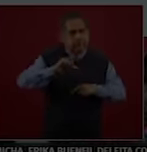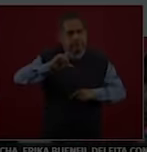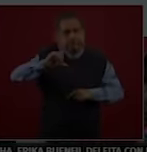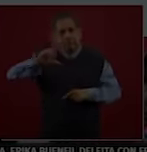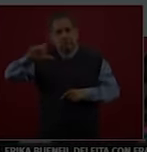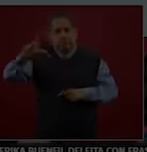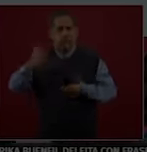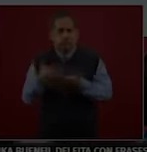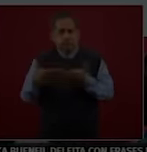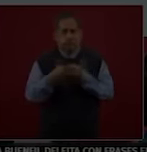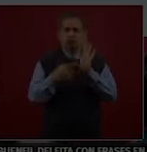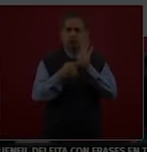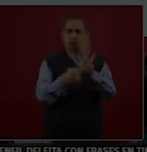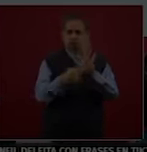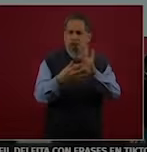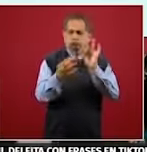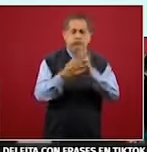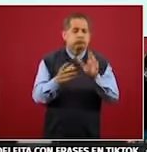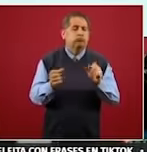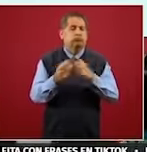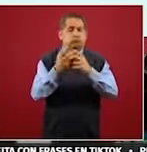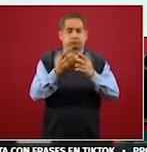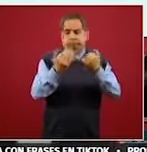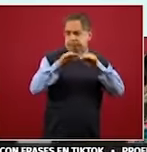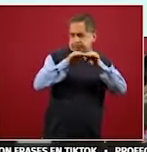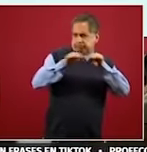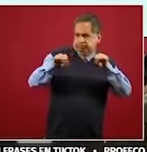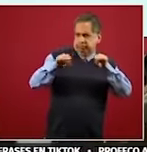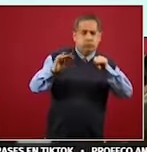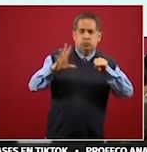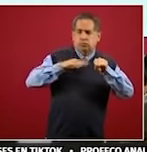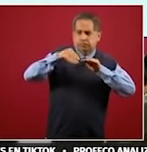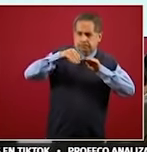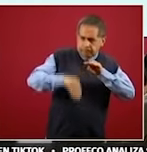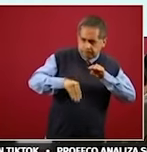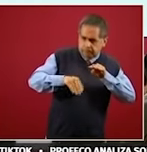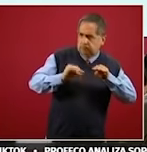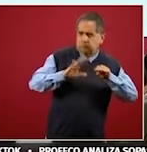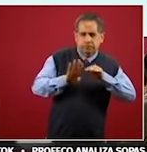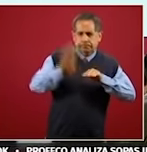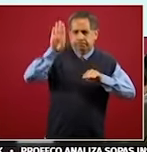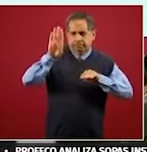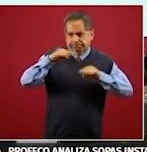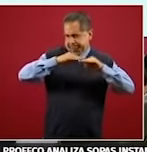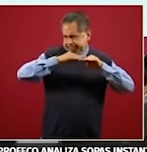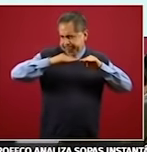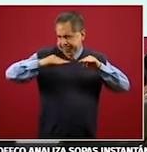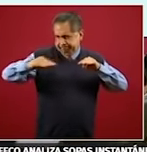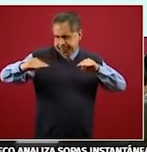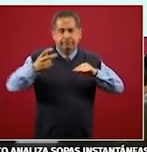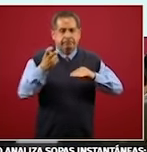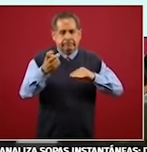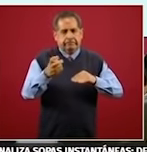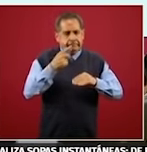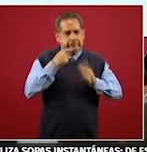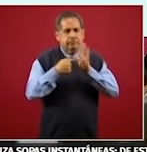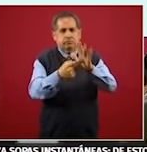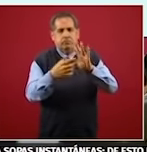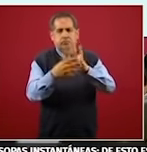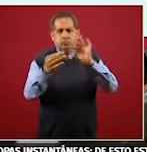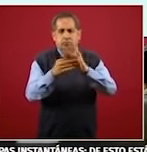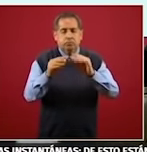Hoy estamos presentando estados que tienen mesetas, que tienen estabilidad. Y en el último bloque presentaremos aquellos que ya tienen un